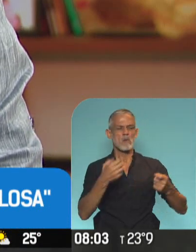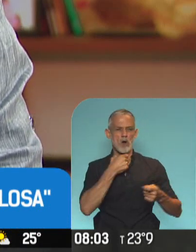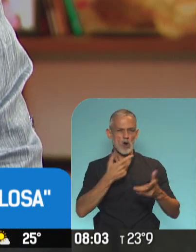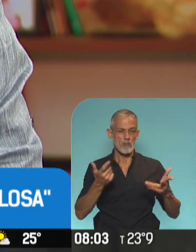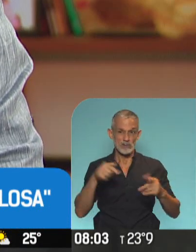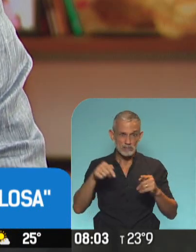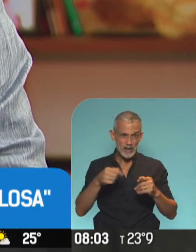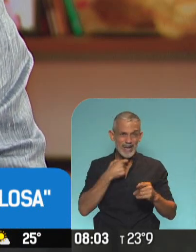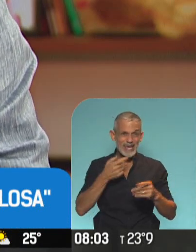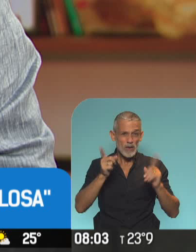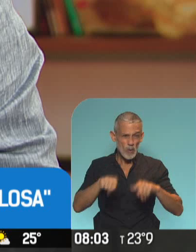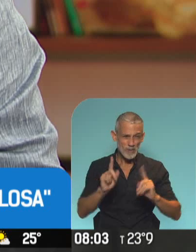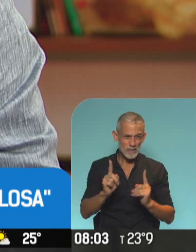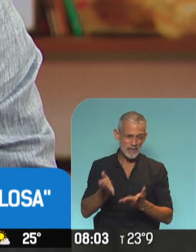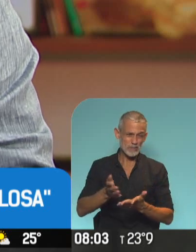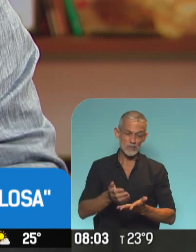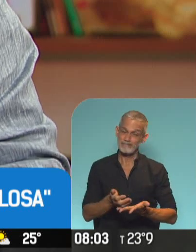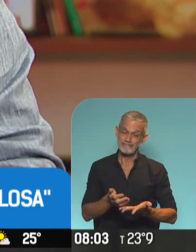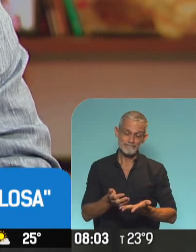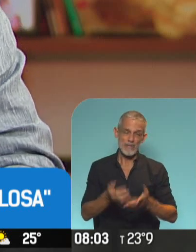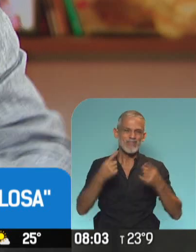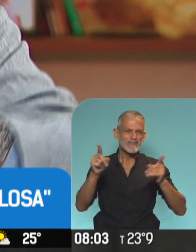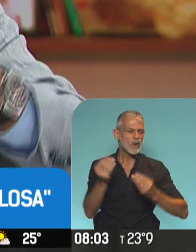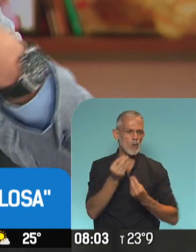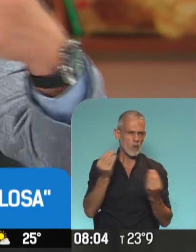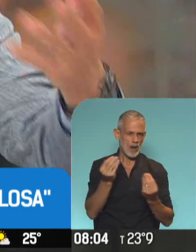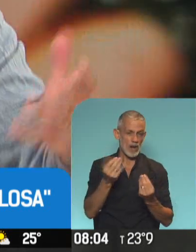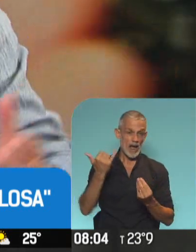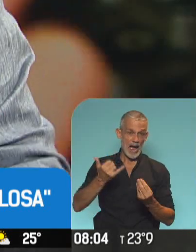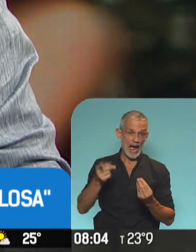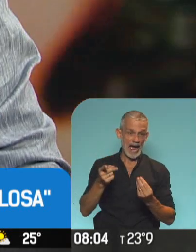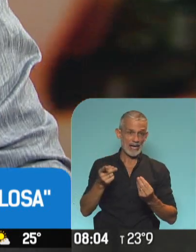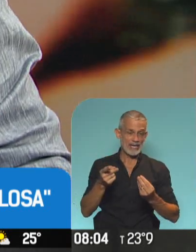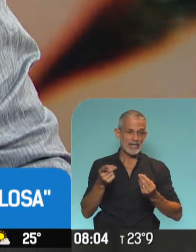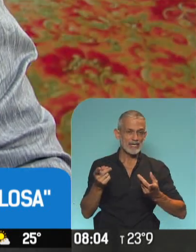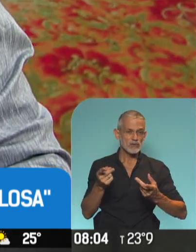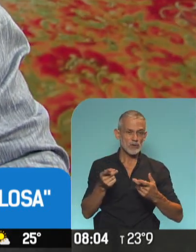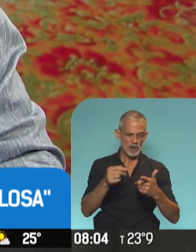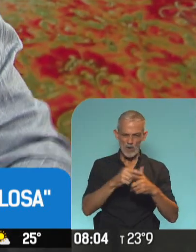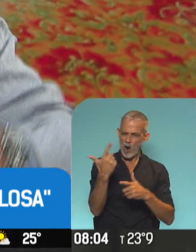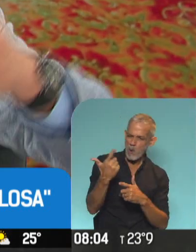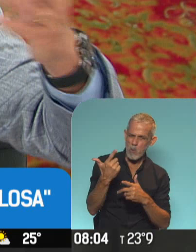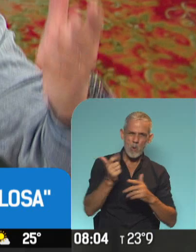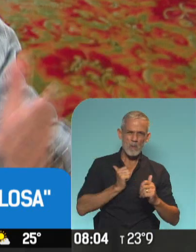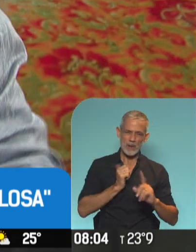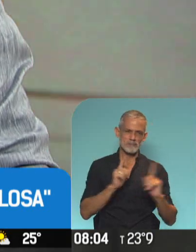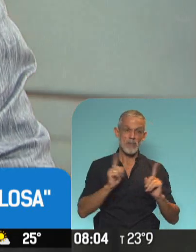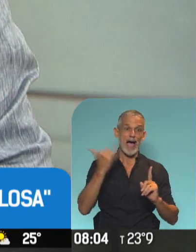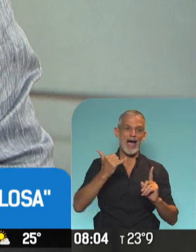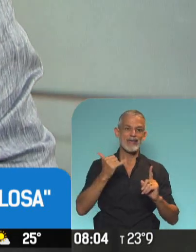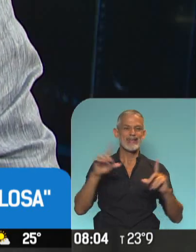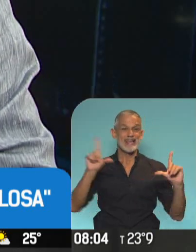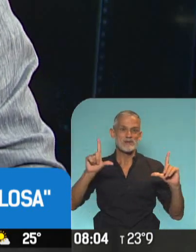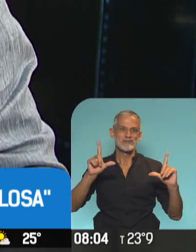mismo. Entonces, la diferencia es que ahora tienen, en vez de los fusiles y los militares, tienen por supuesto los